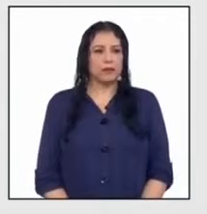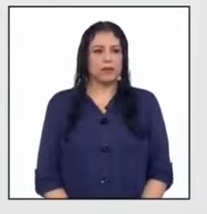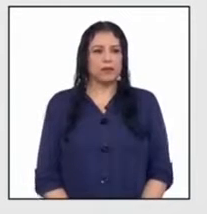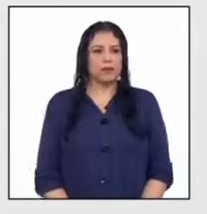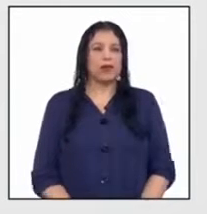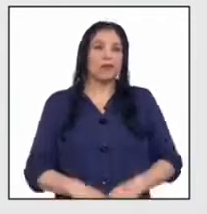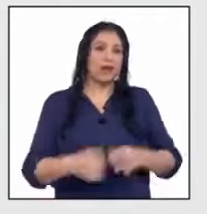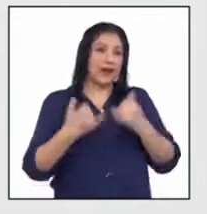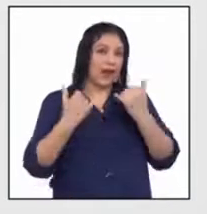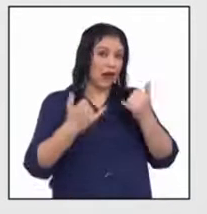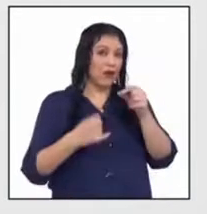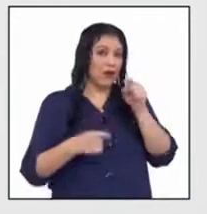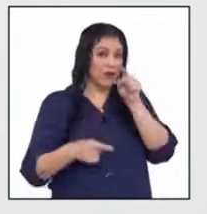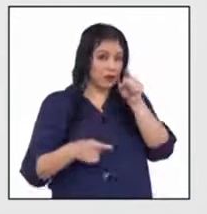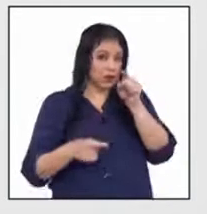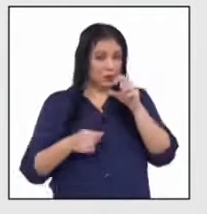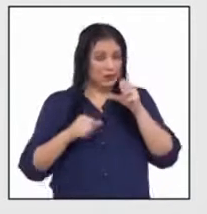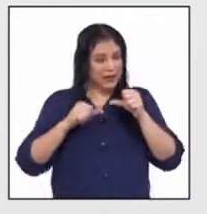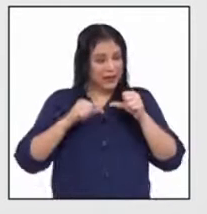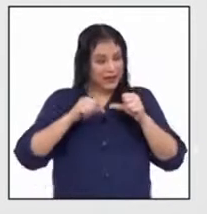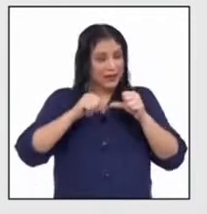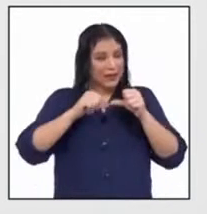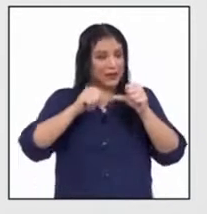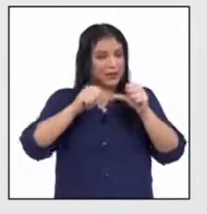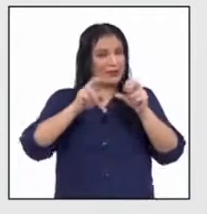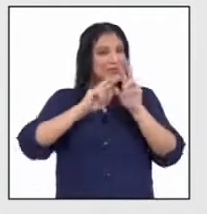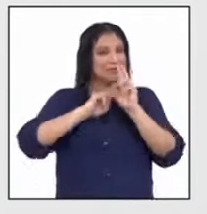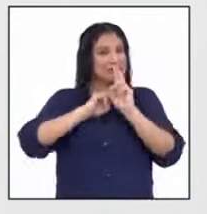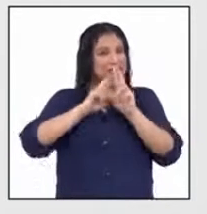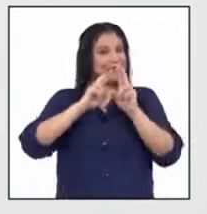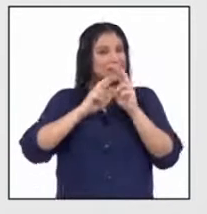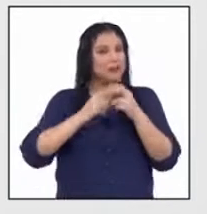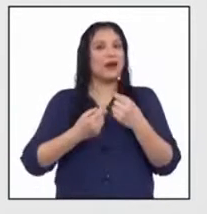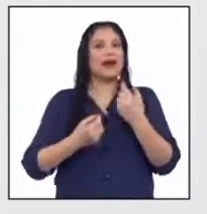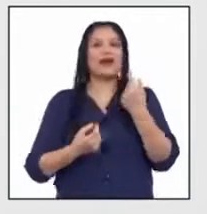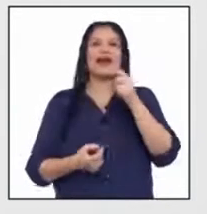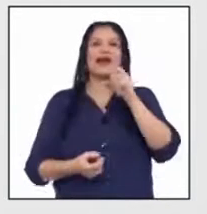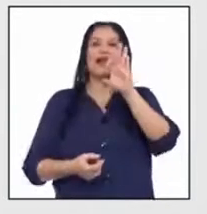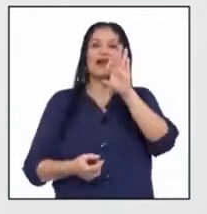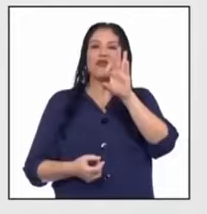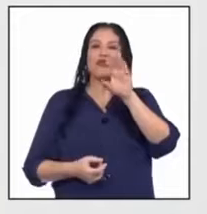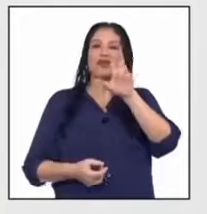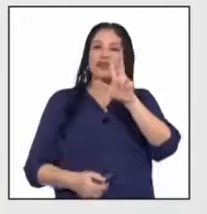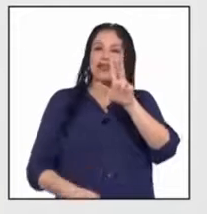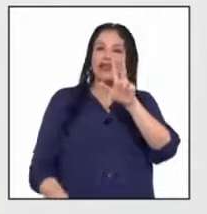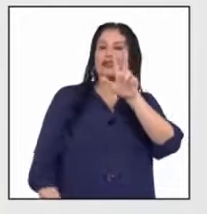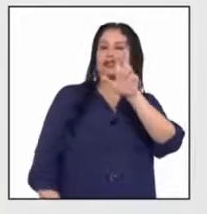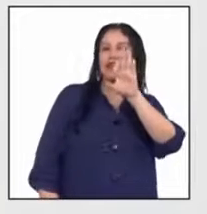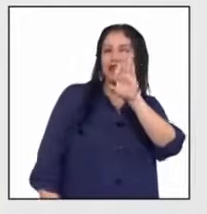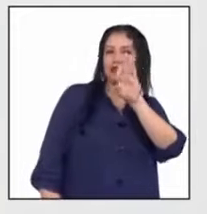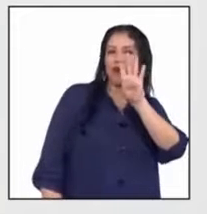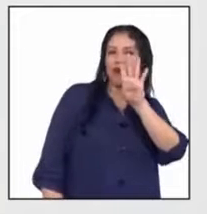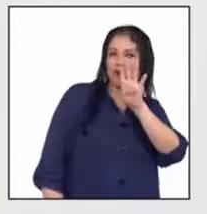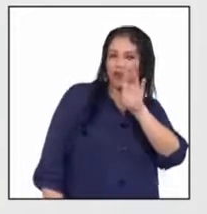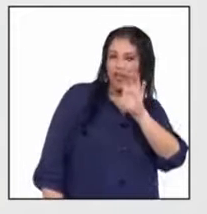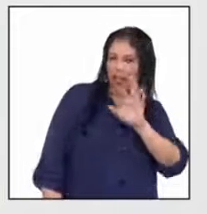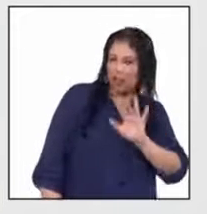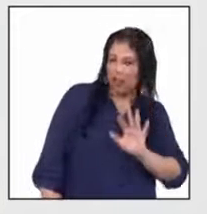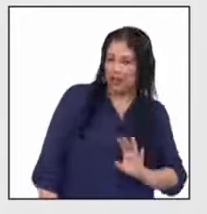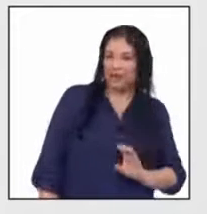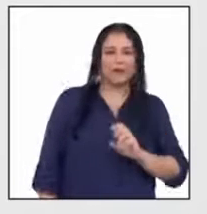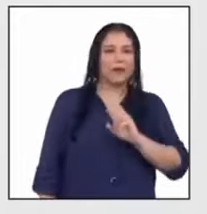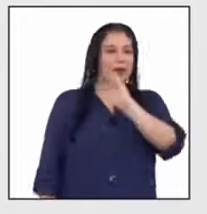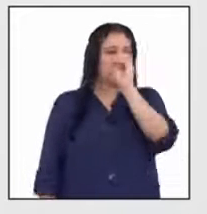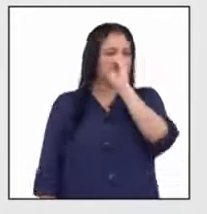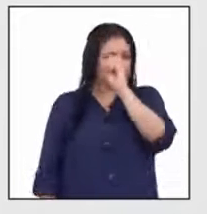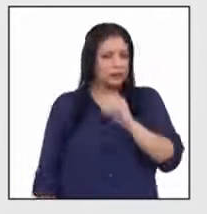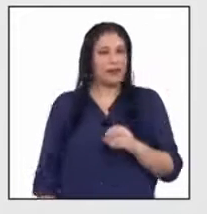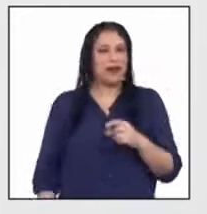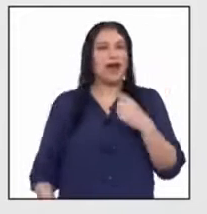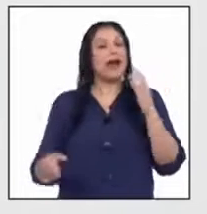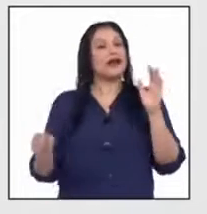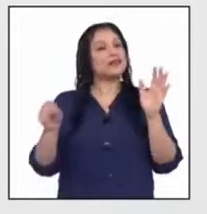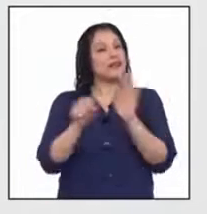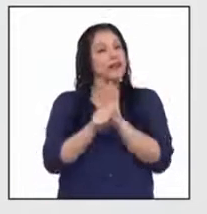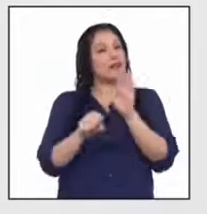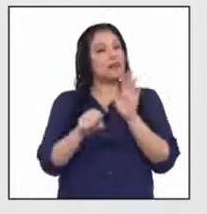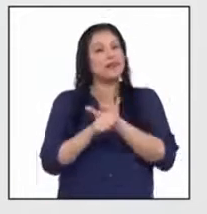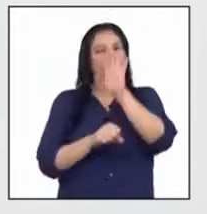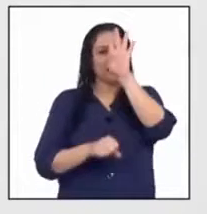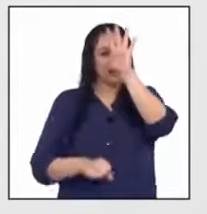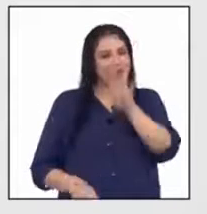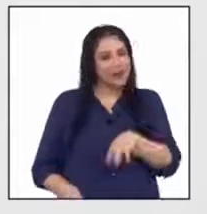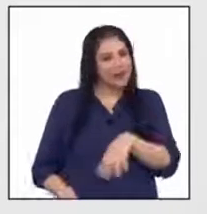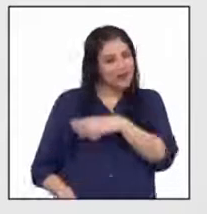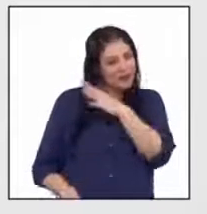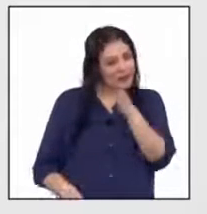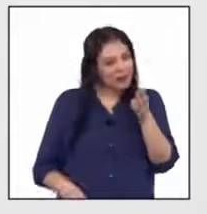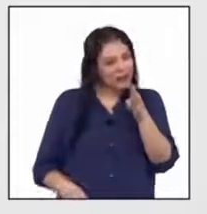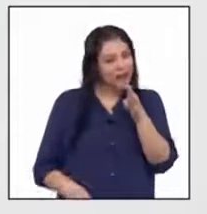Junior, es tu turno para continuar con el cálculo de las demás frecuencias relativas porcentuales, hasta completar la tabla